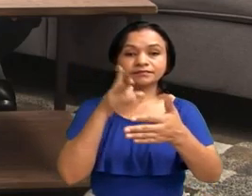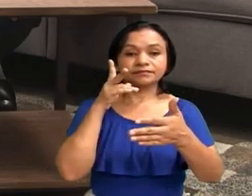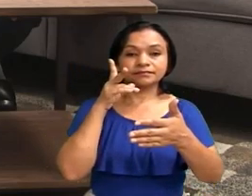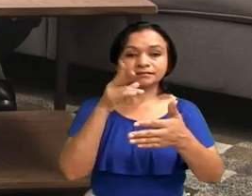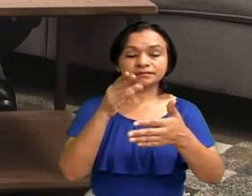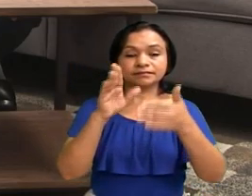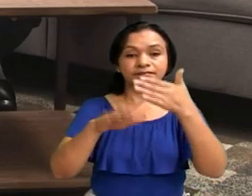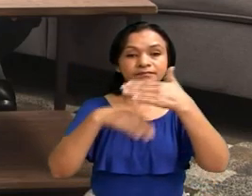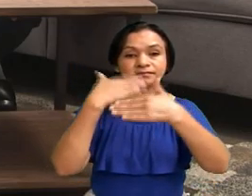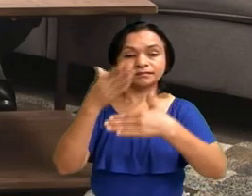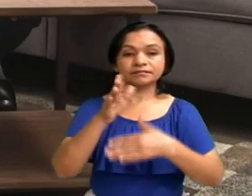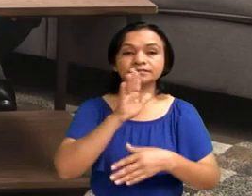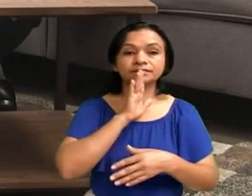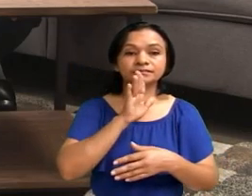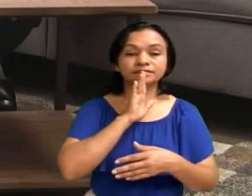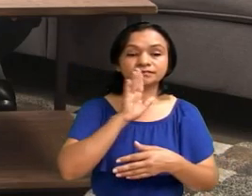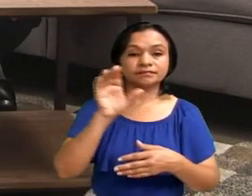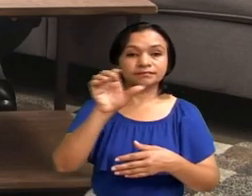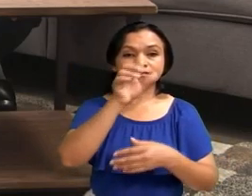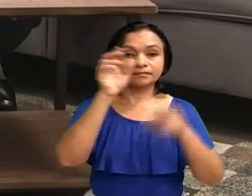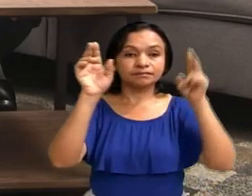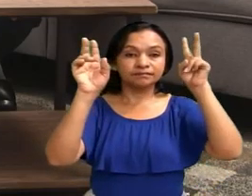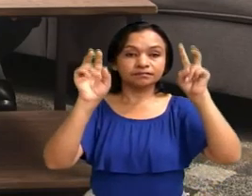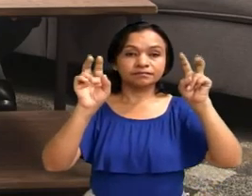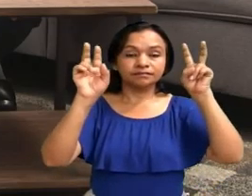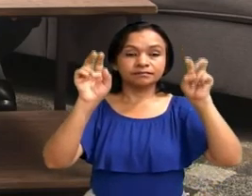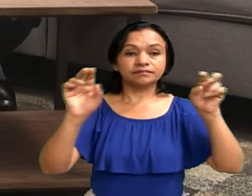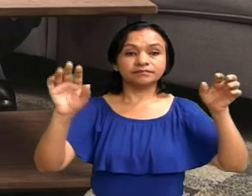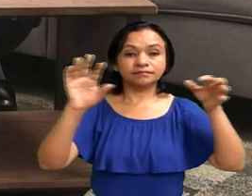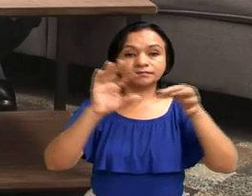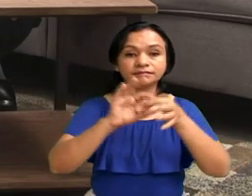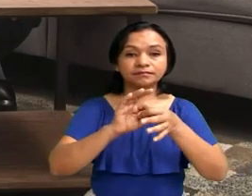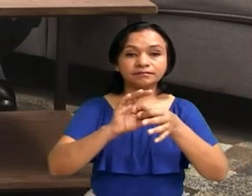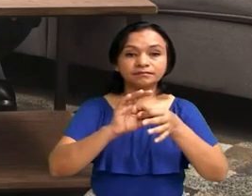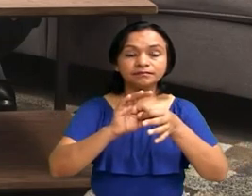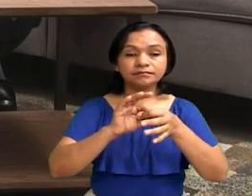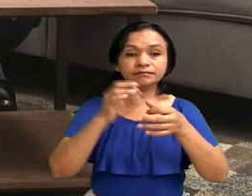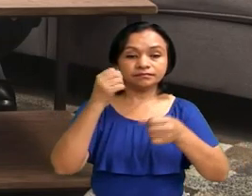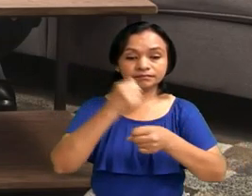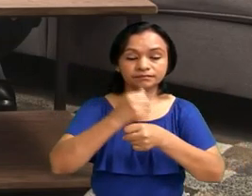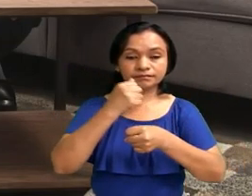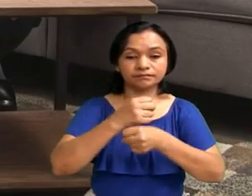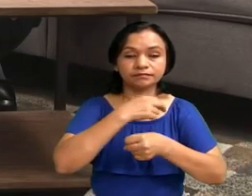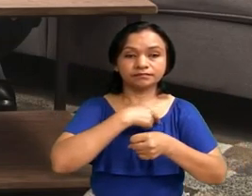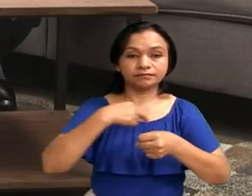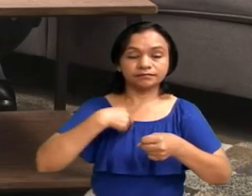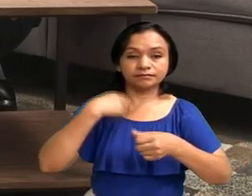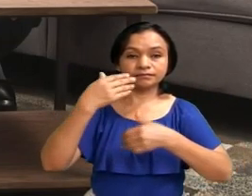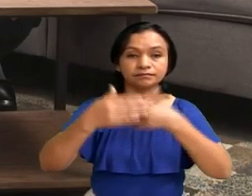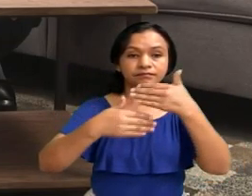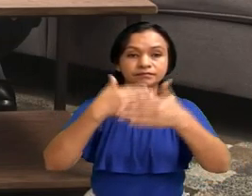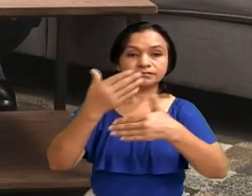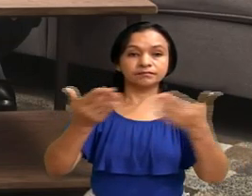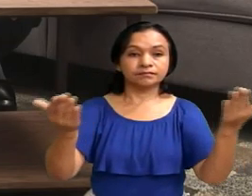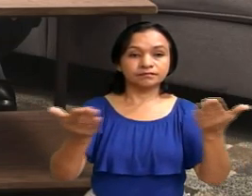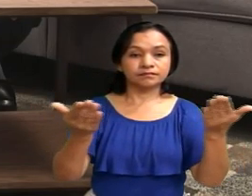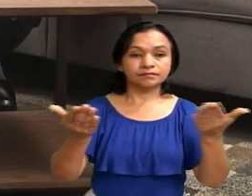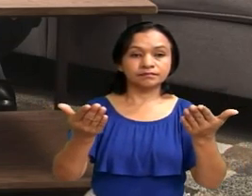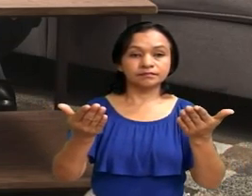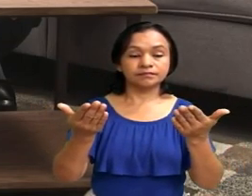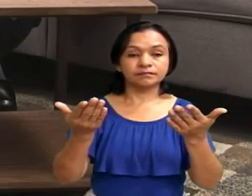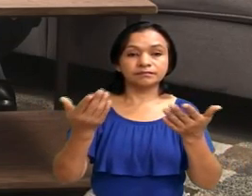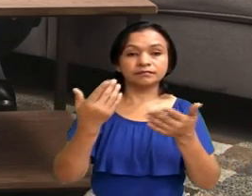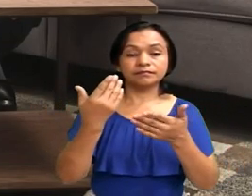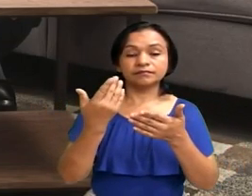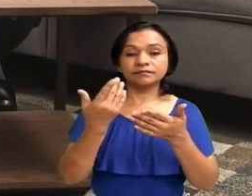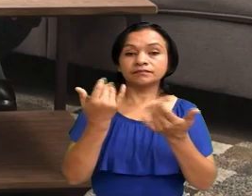pero al volver también quisiera que habláramos de otro aspecto que va de la mano y es también tarea que ustedes vienen realizando. El proceso de avance en cuanto a la